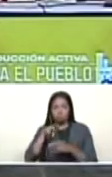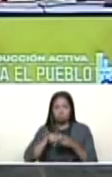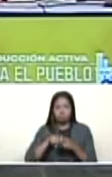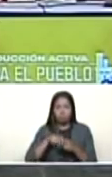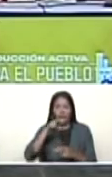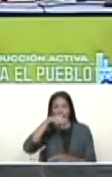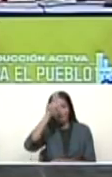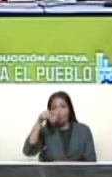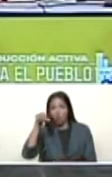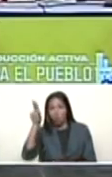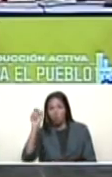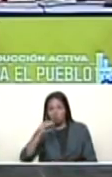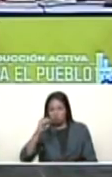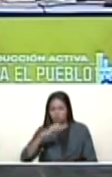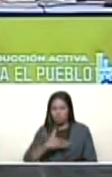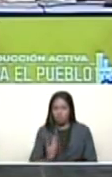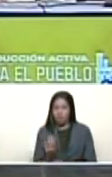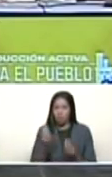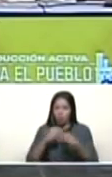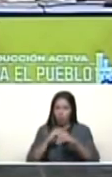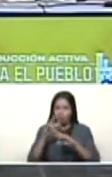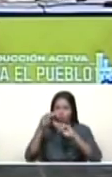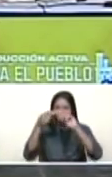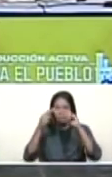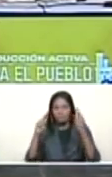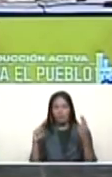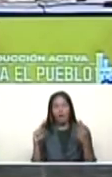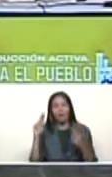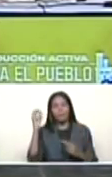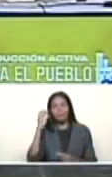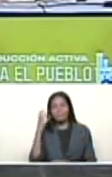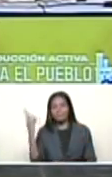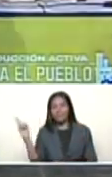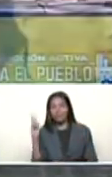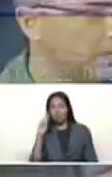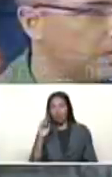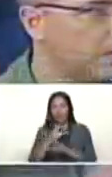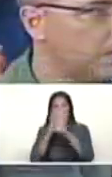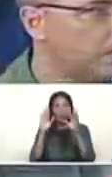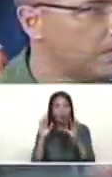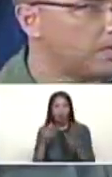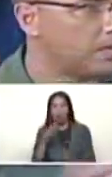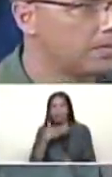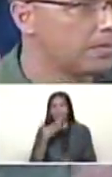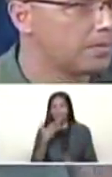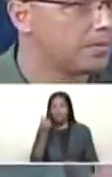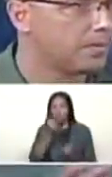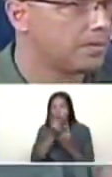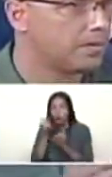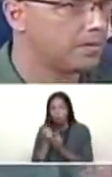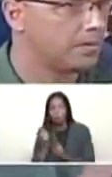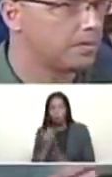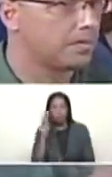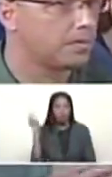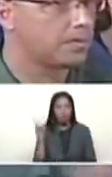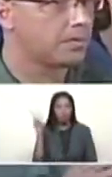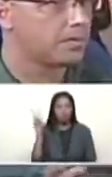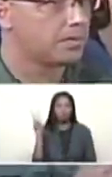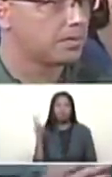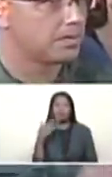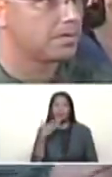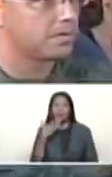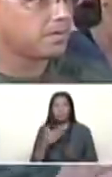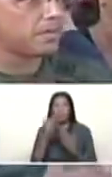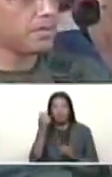Noruega y sí quiero un acuerdo de paz para Venezuela. ¡Claro que lo quiero! Y pido el apoyo del país. Y pido el apoyo del